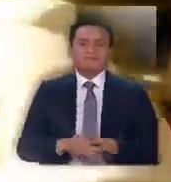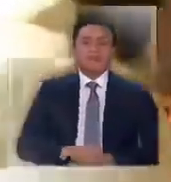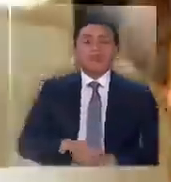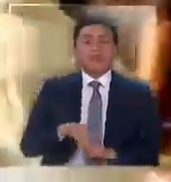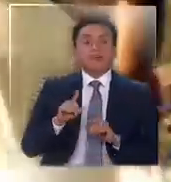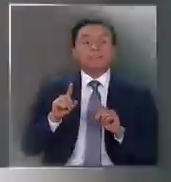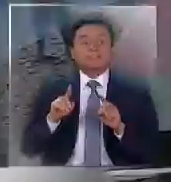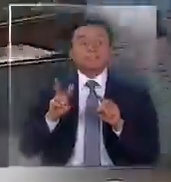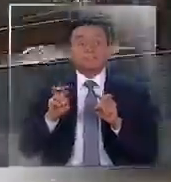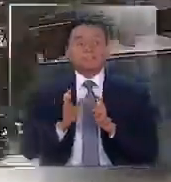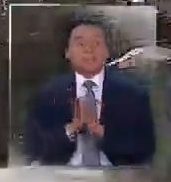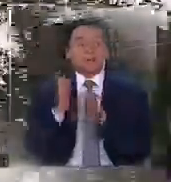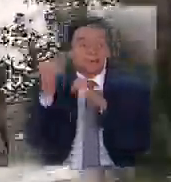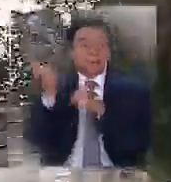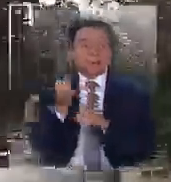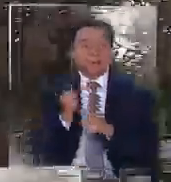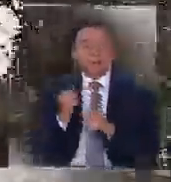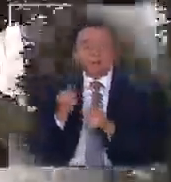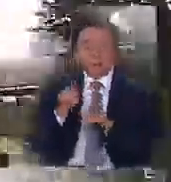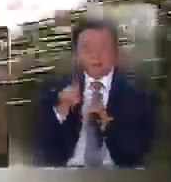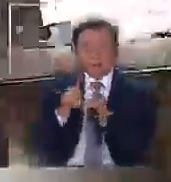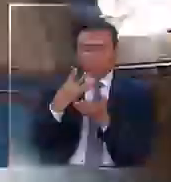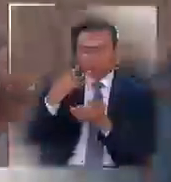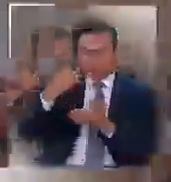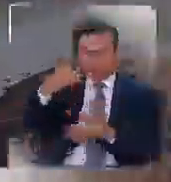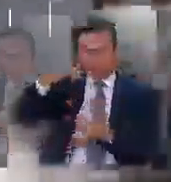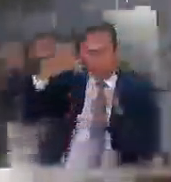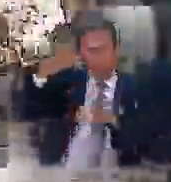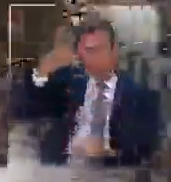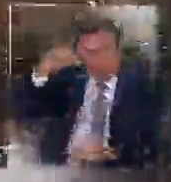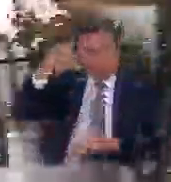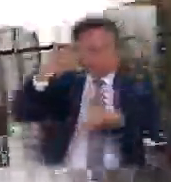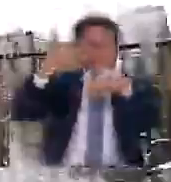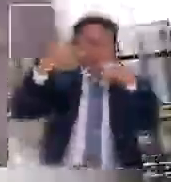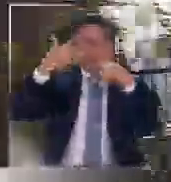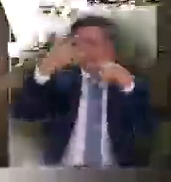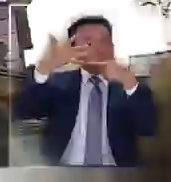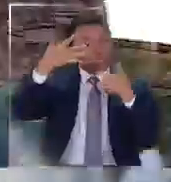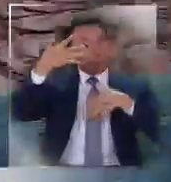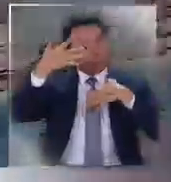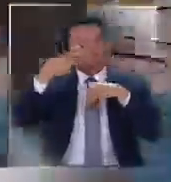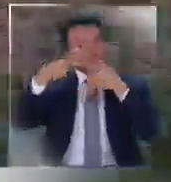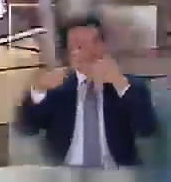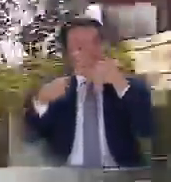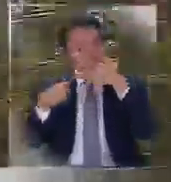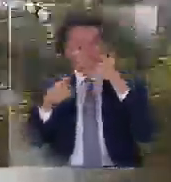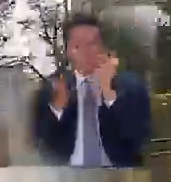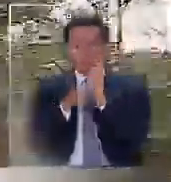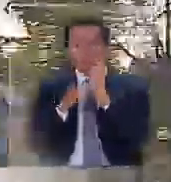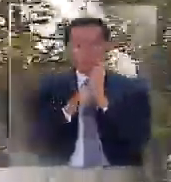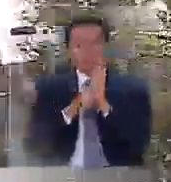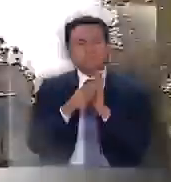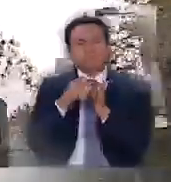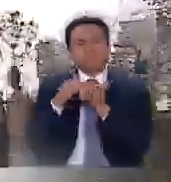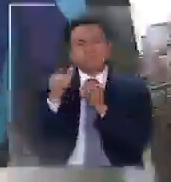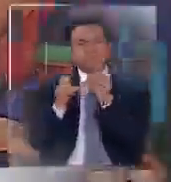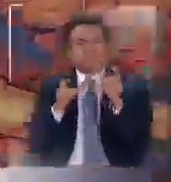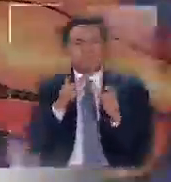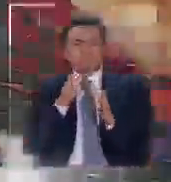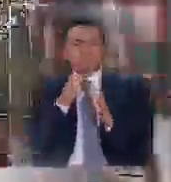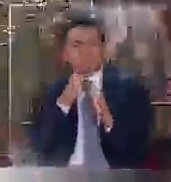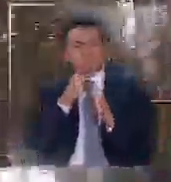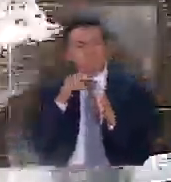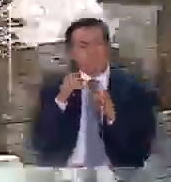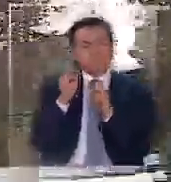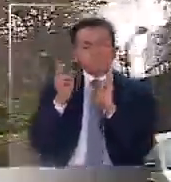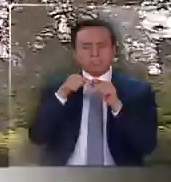Miguel. El salto de San Miguel del lugar número 40 al quinto obedece a muchos factores, como ha podido comprobar el millón de personas que